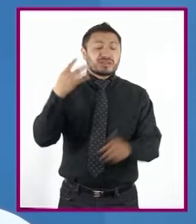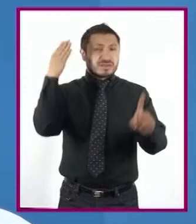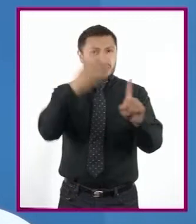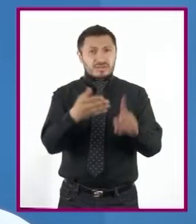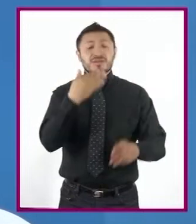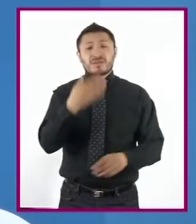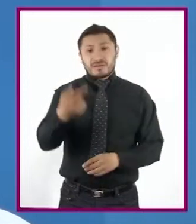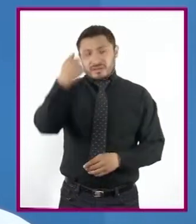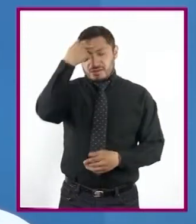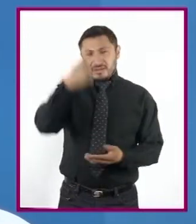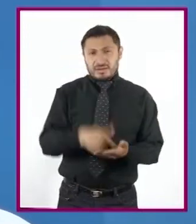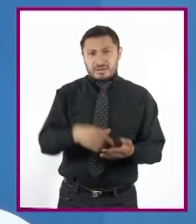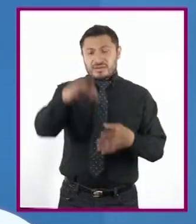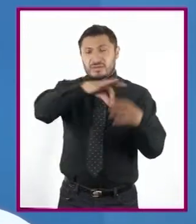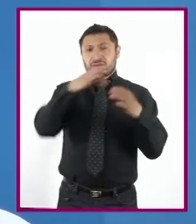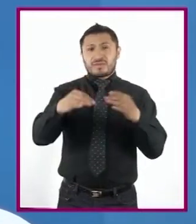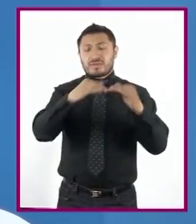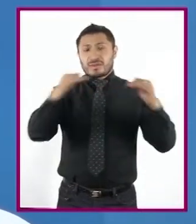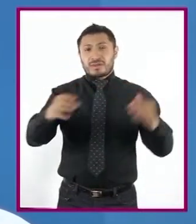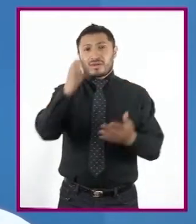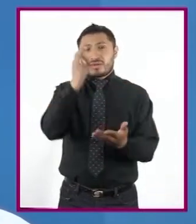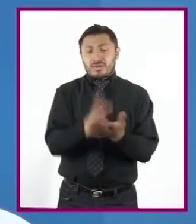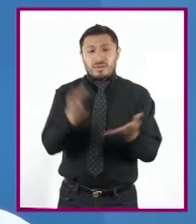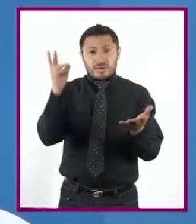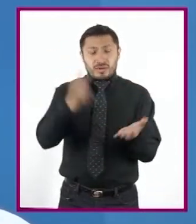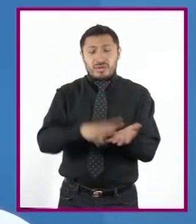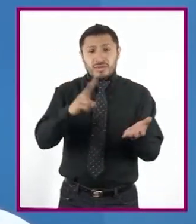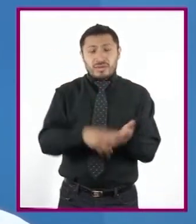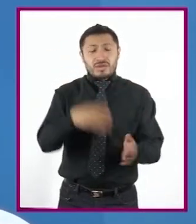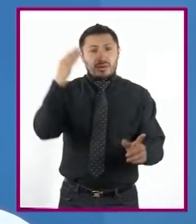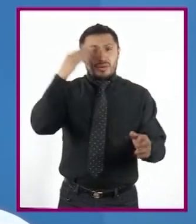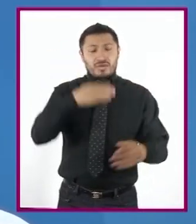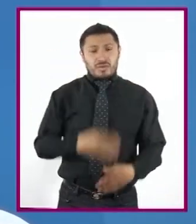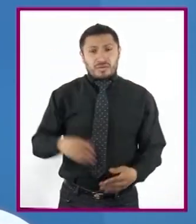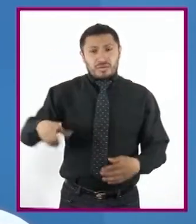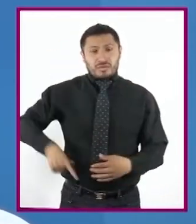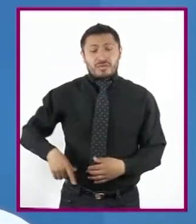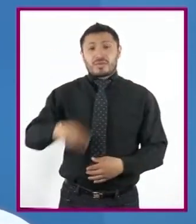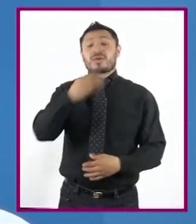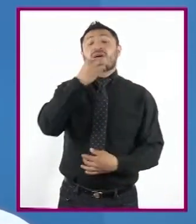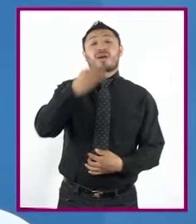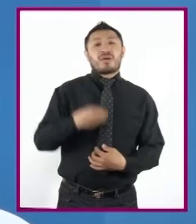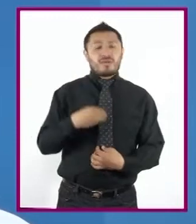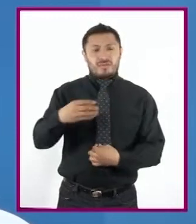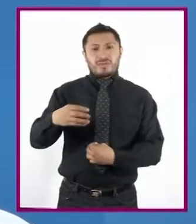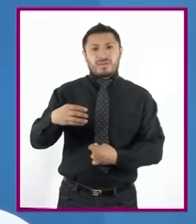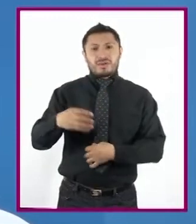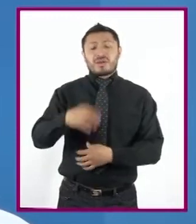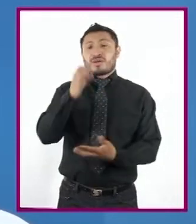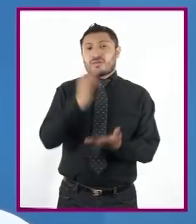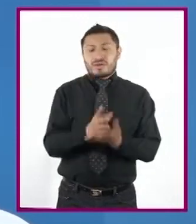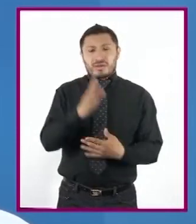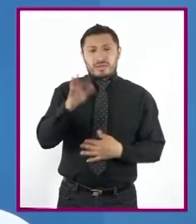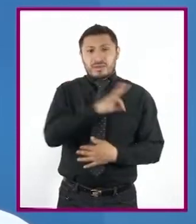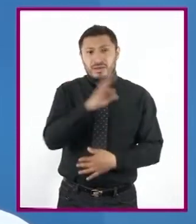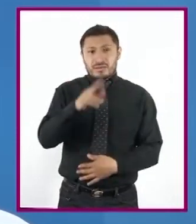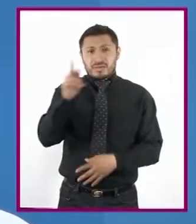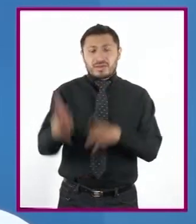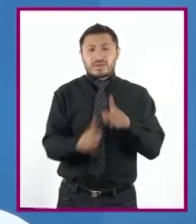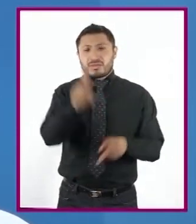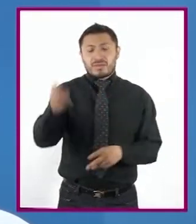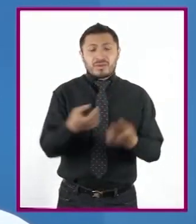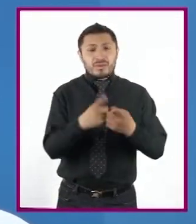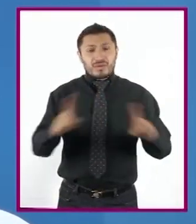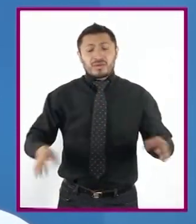único justo principio de gobierno, aun cuando llevarla al terreno de la práctica sea posible solo en pueblos altamente